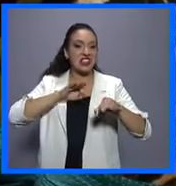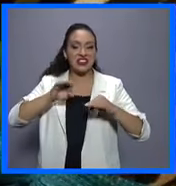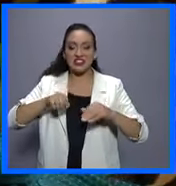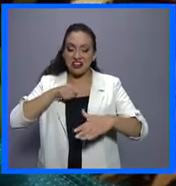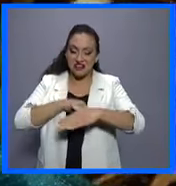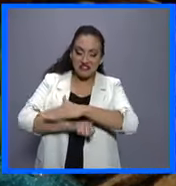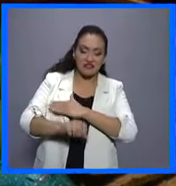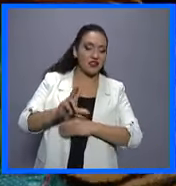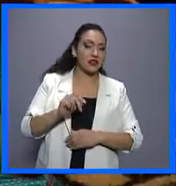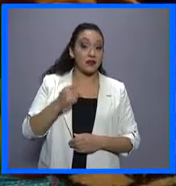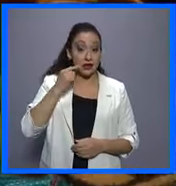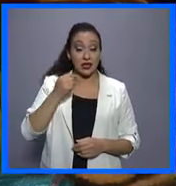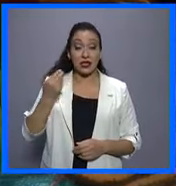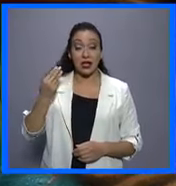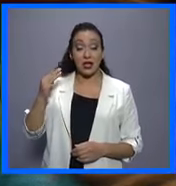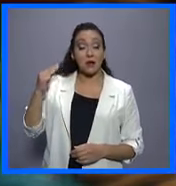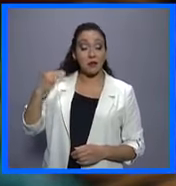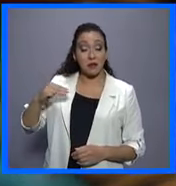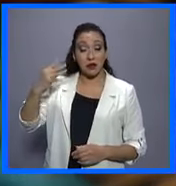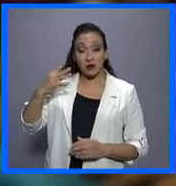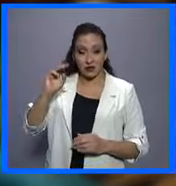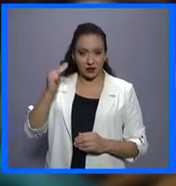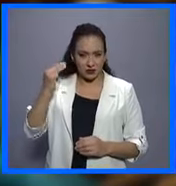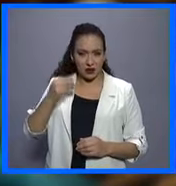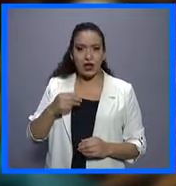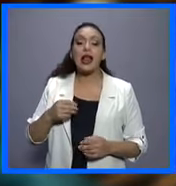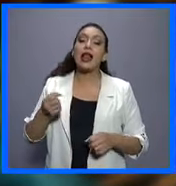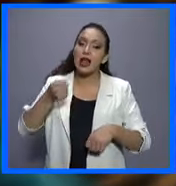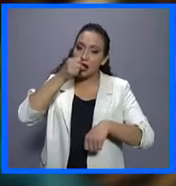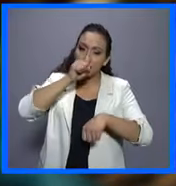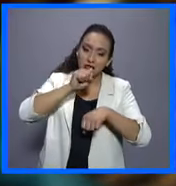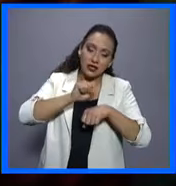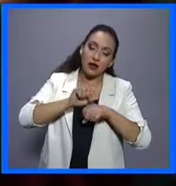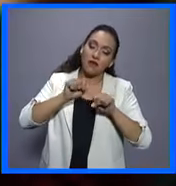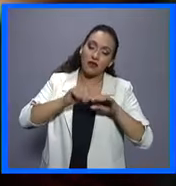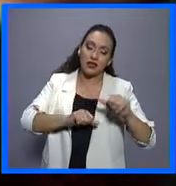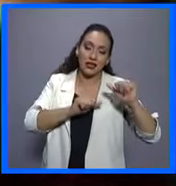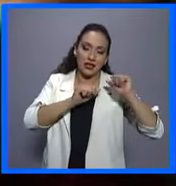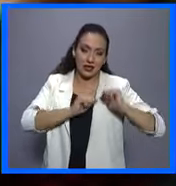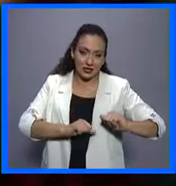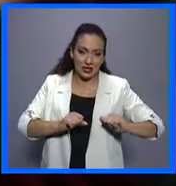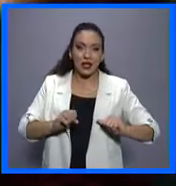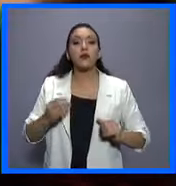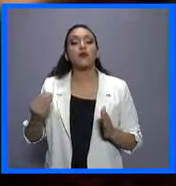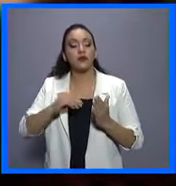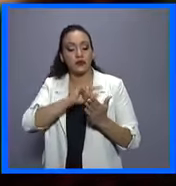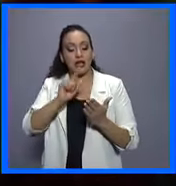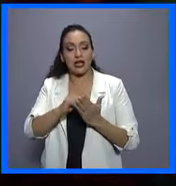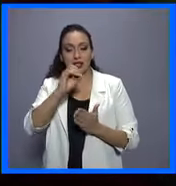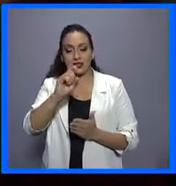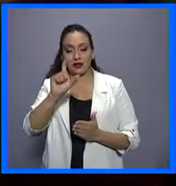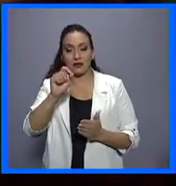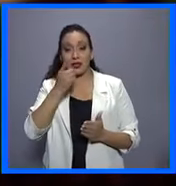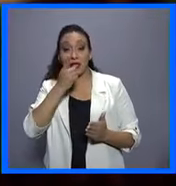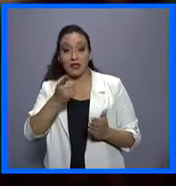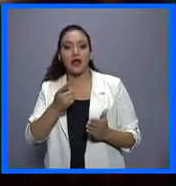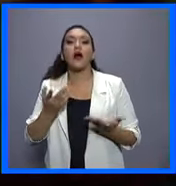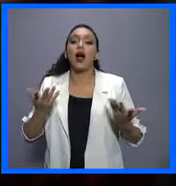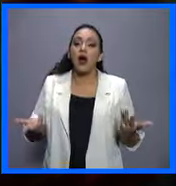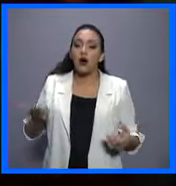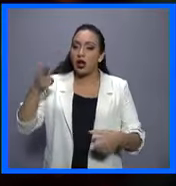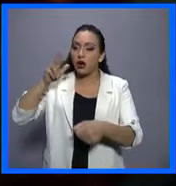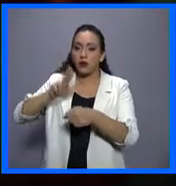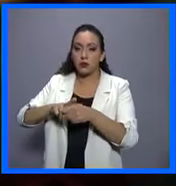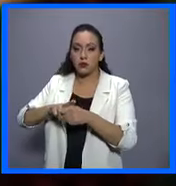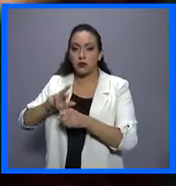4 de marzo, la Secretaría de Salud Federal publicó la norma oficial mexicana 020 para establecimientos de salud